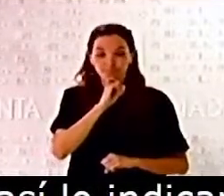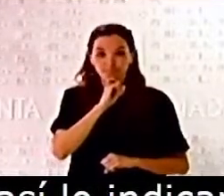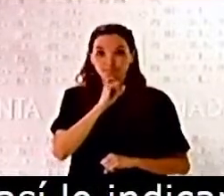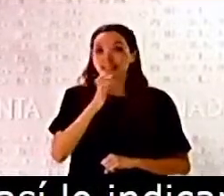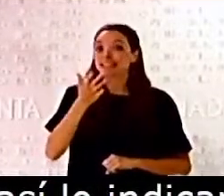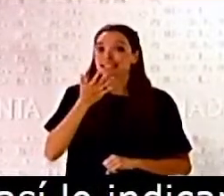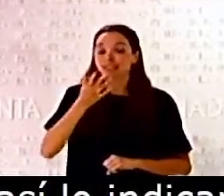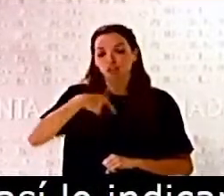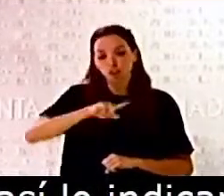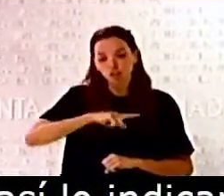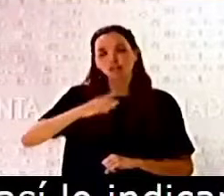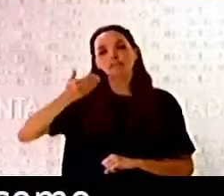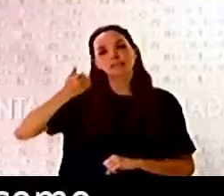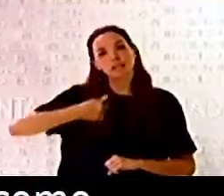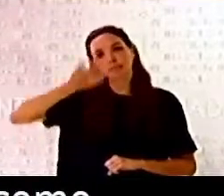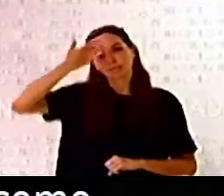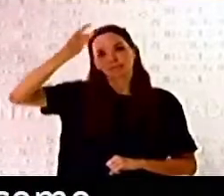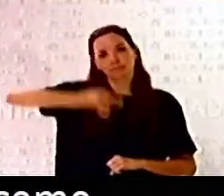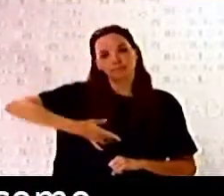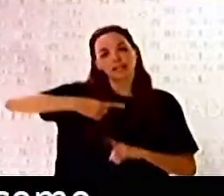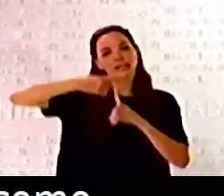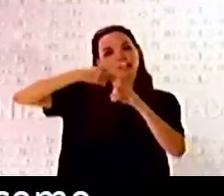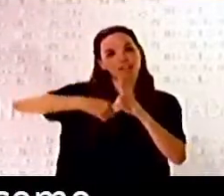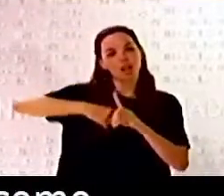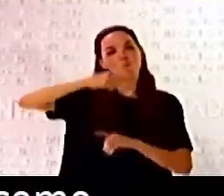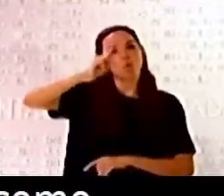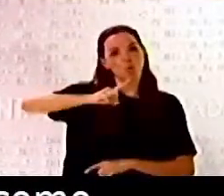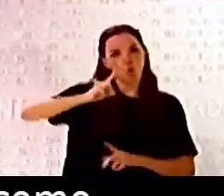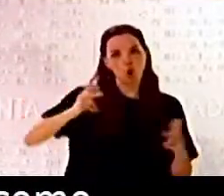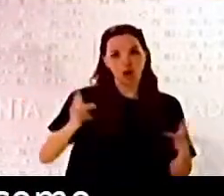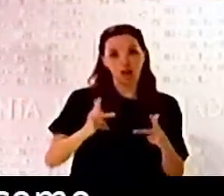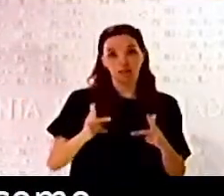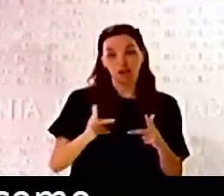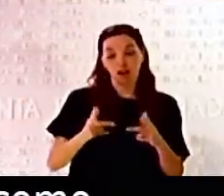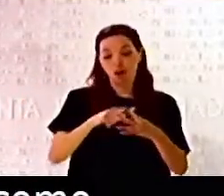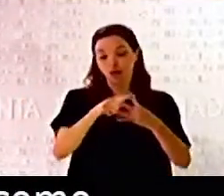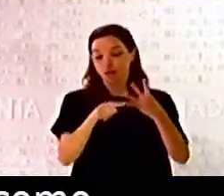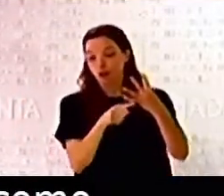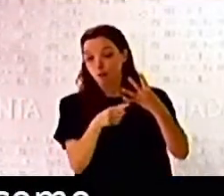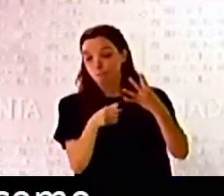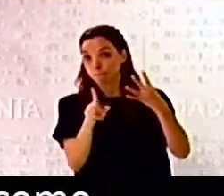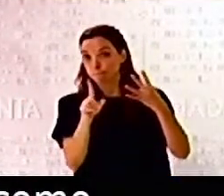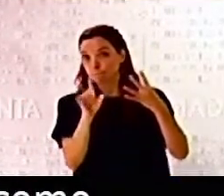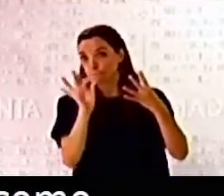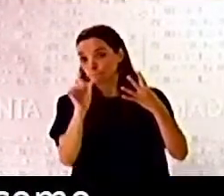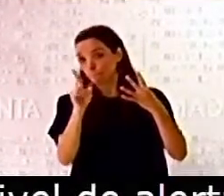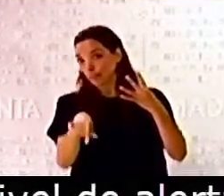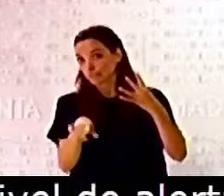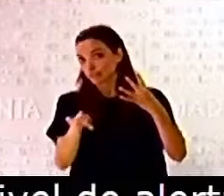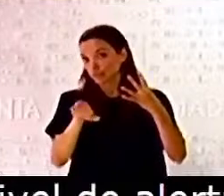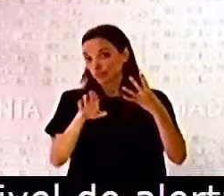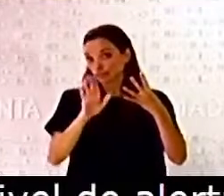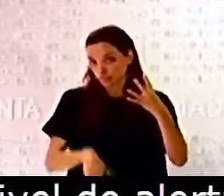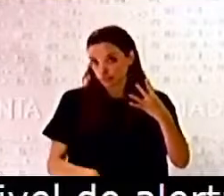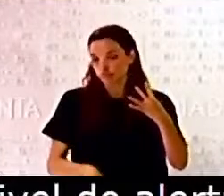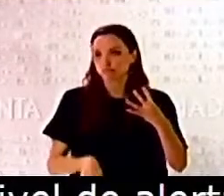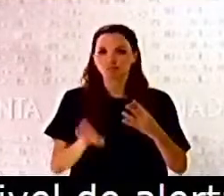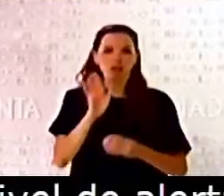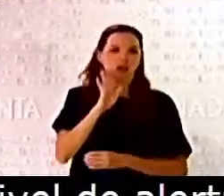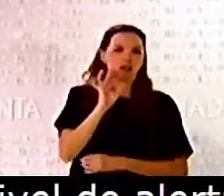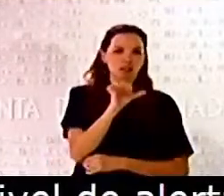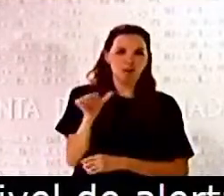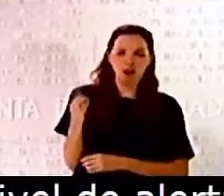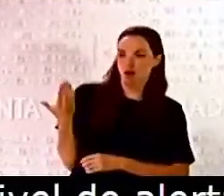seamos capaces de pasar a nivel de alerta 1 y alcanzar a final de mes, como decía en mi anterior comparecencia